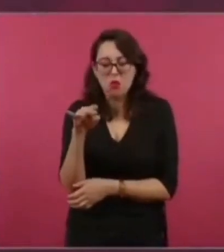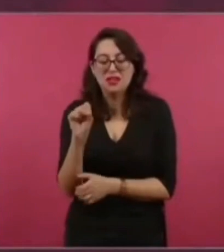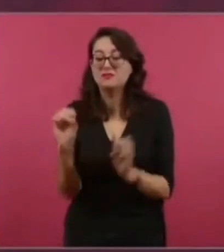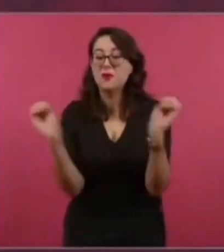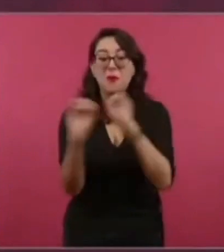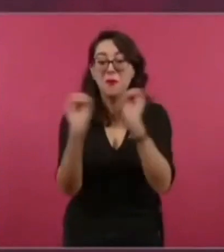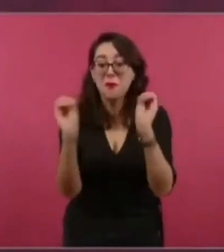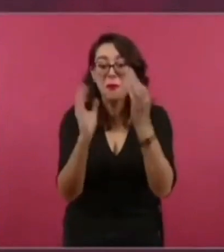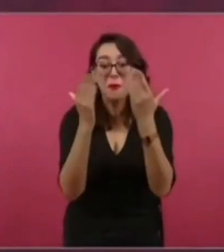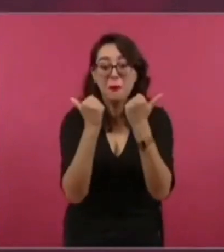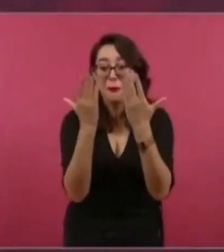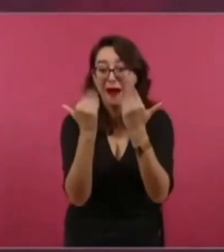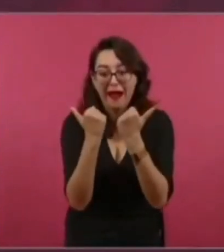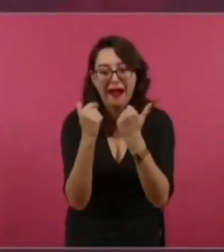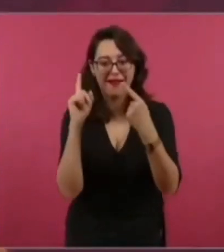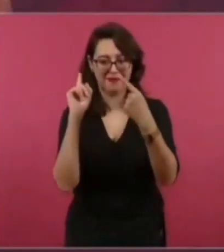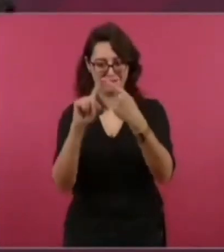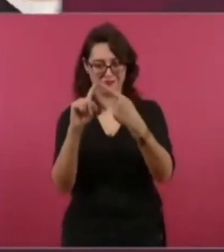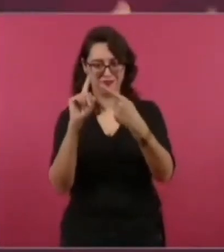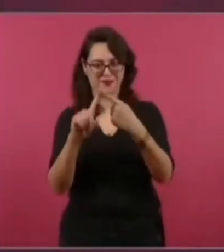a un servidor público